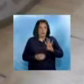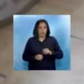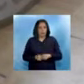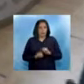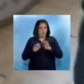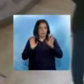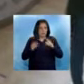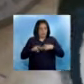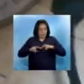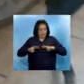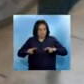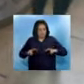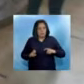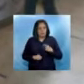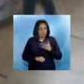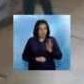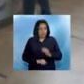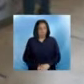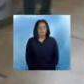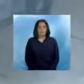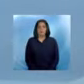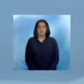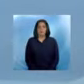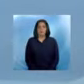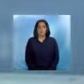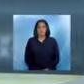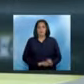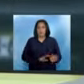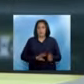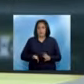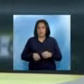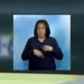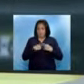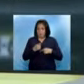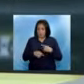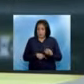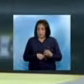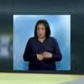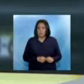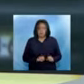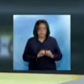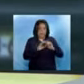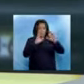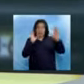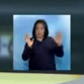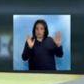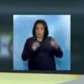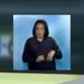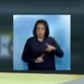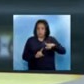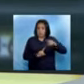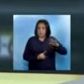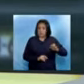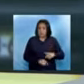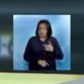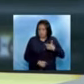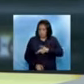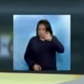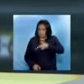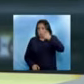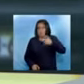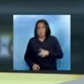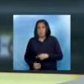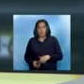las investigaciones del caso. Y les contamos que a plena luz del día, un taxista fue asesinado por